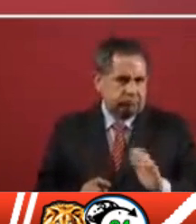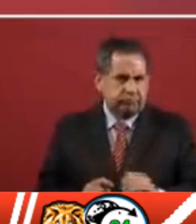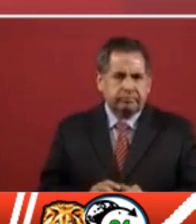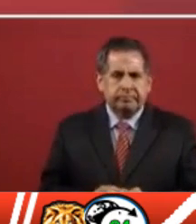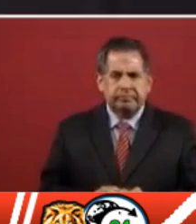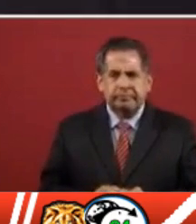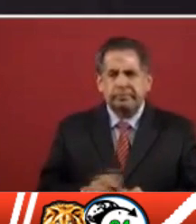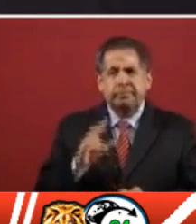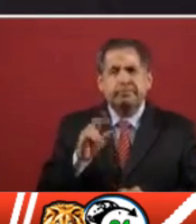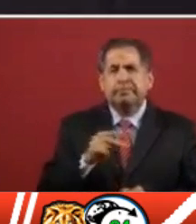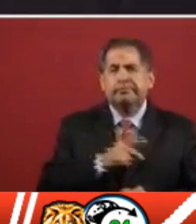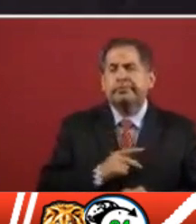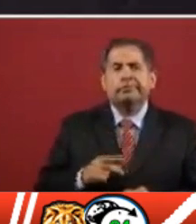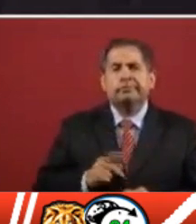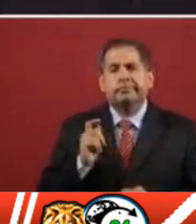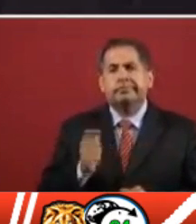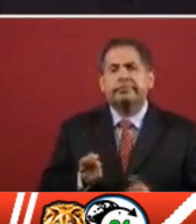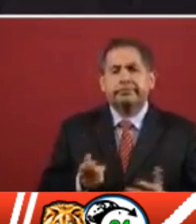que no suceda